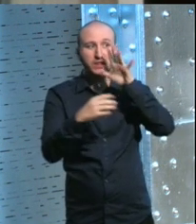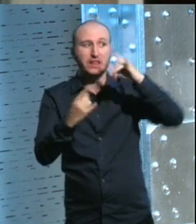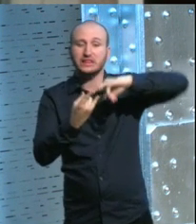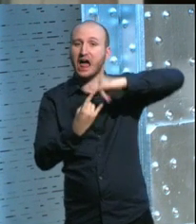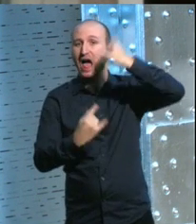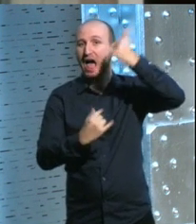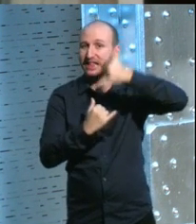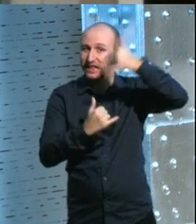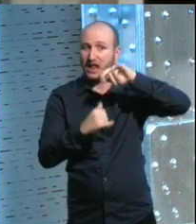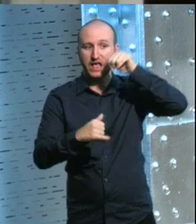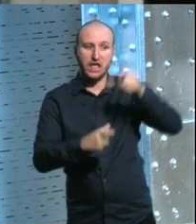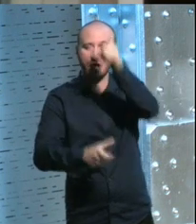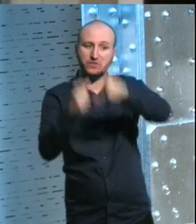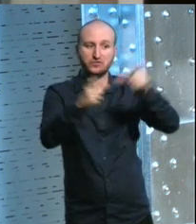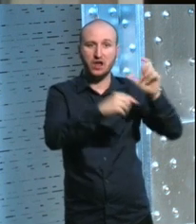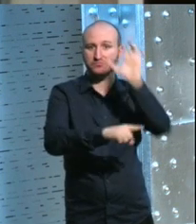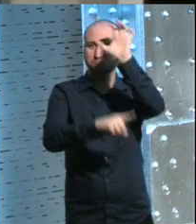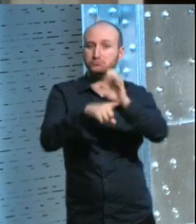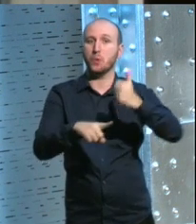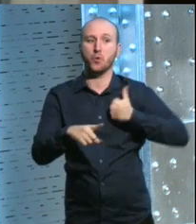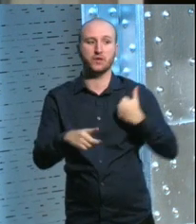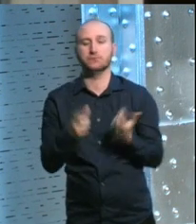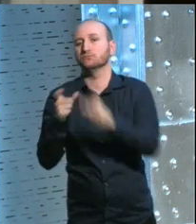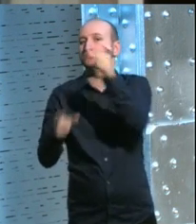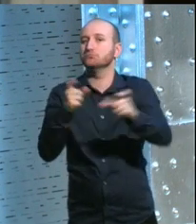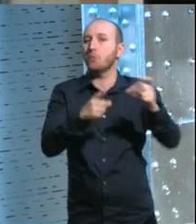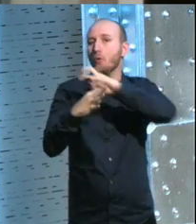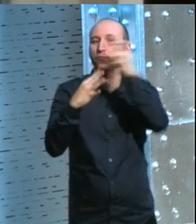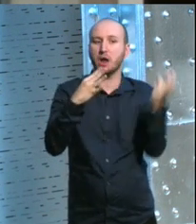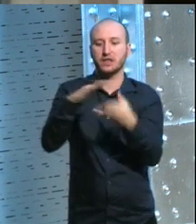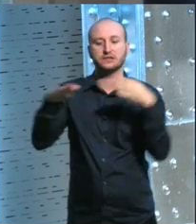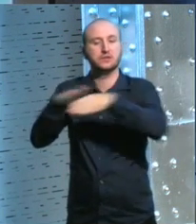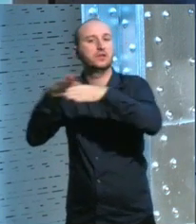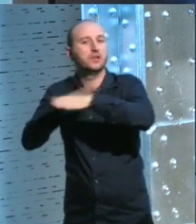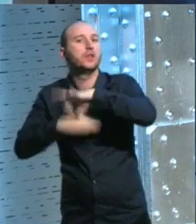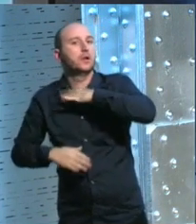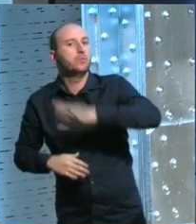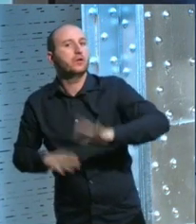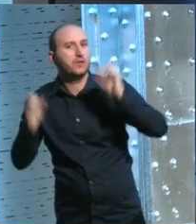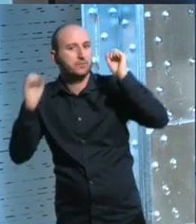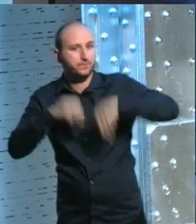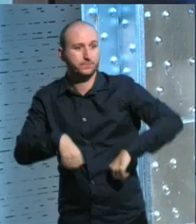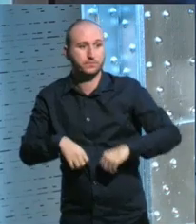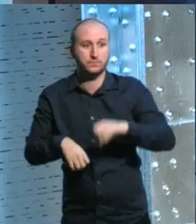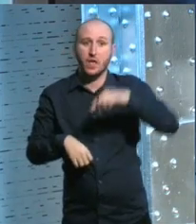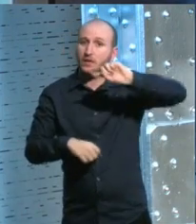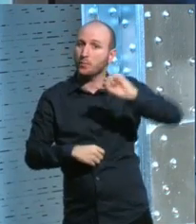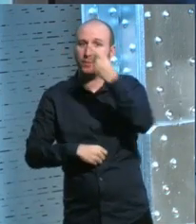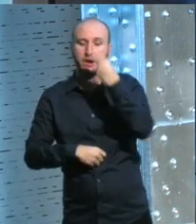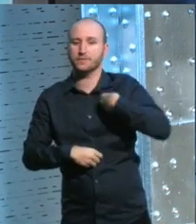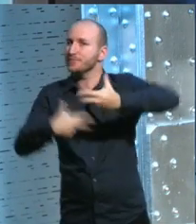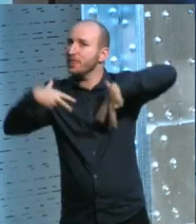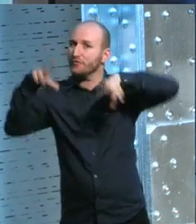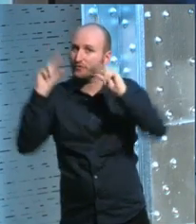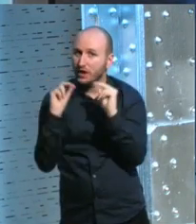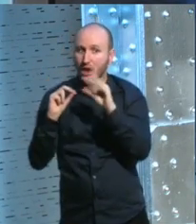y ahí la gente varias personas pueden usar el acceso. con esto termino esa primera parte,